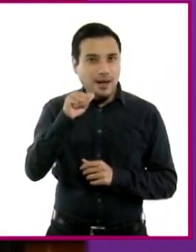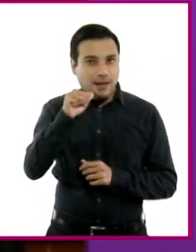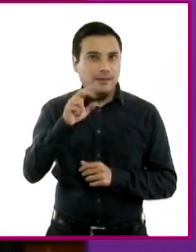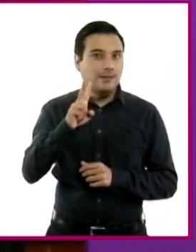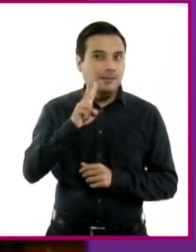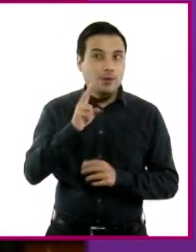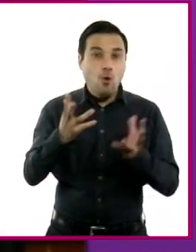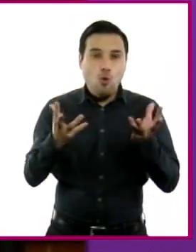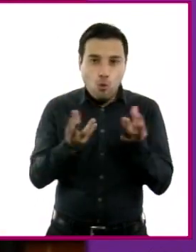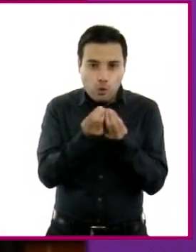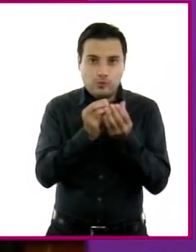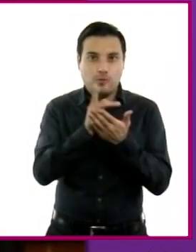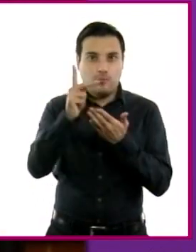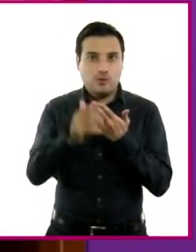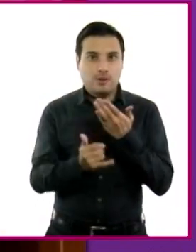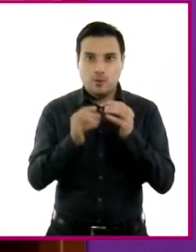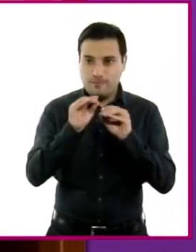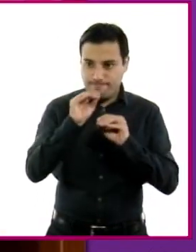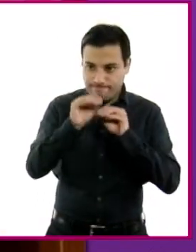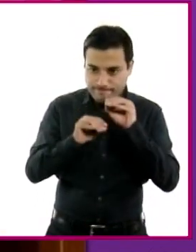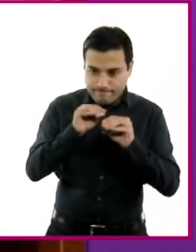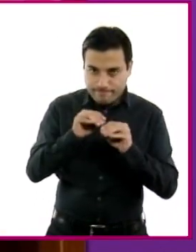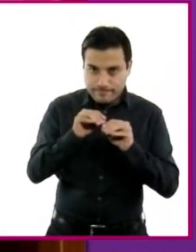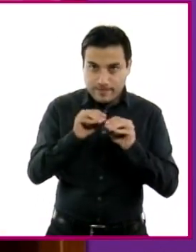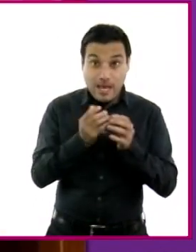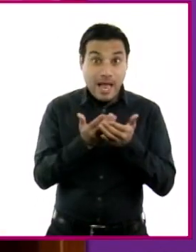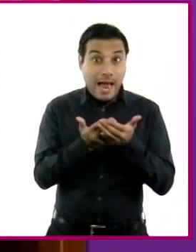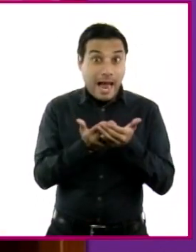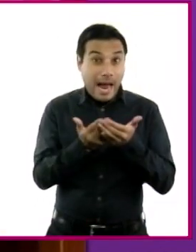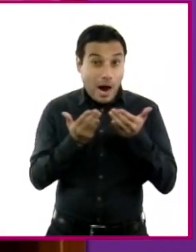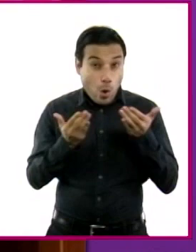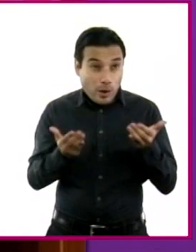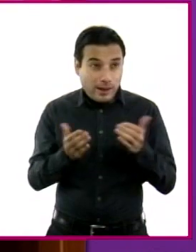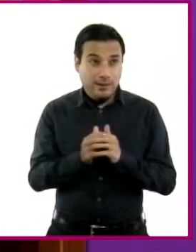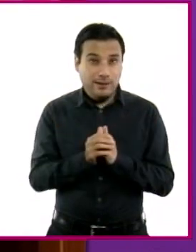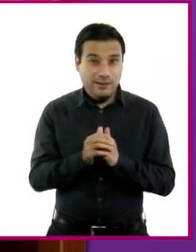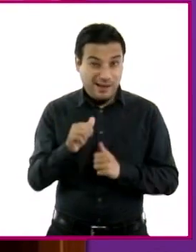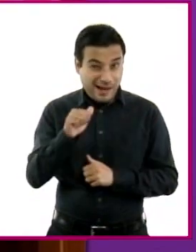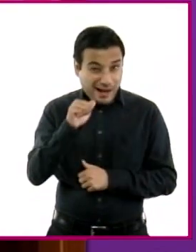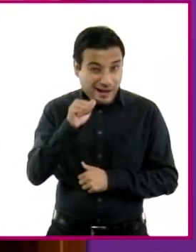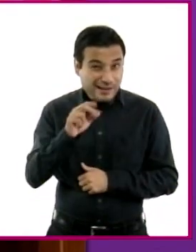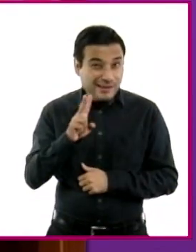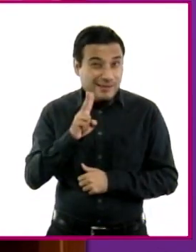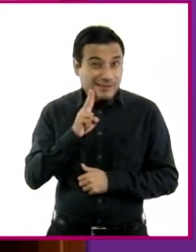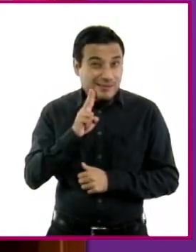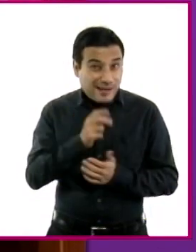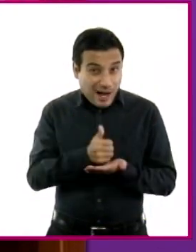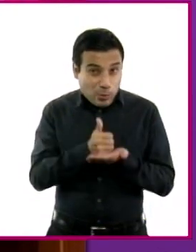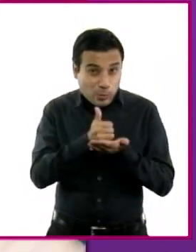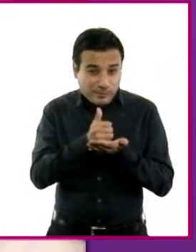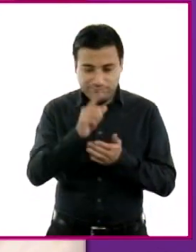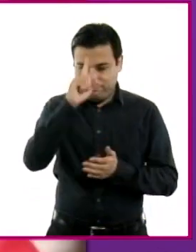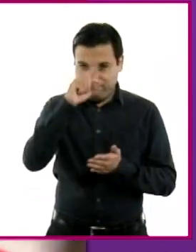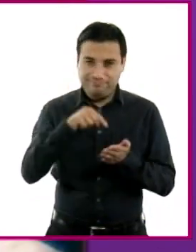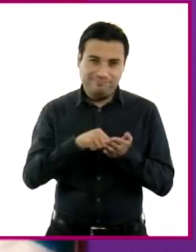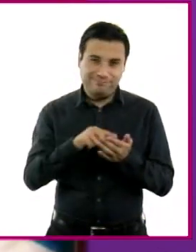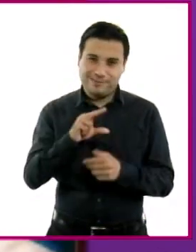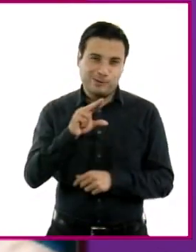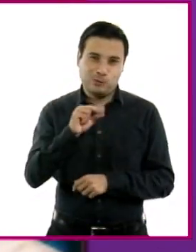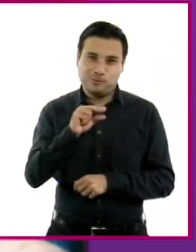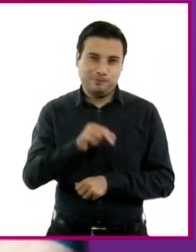colaboramos en el proyecto. Ahora, no creo que los malos nos vayan a ayudar con el siguiente paso. ¿Qué les parece